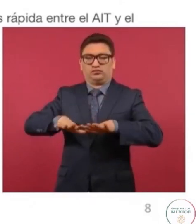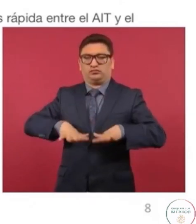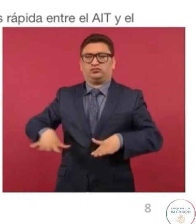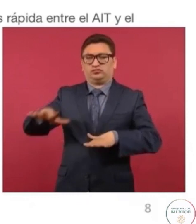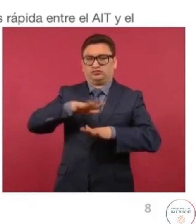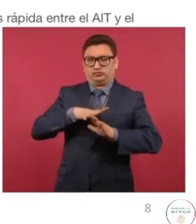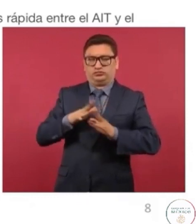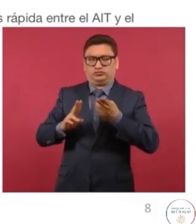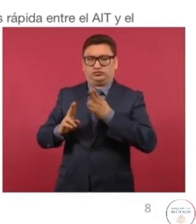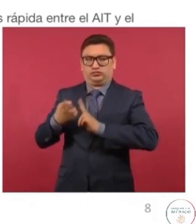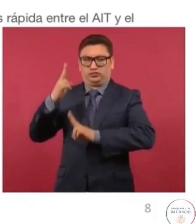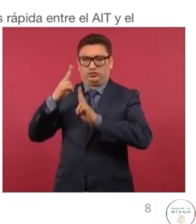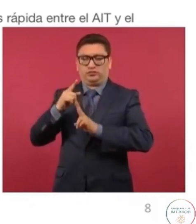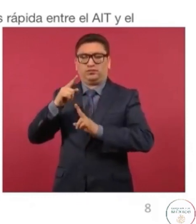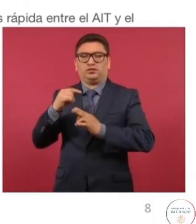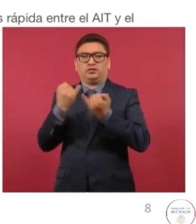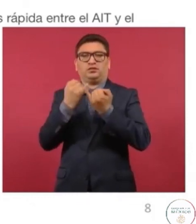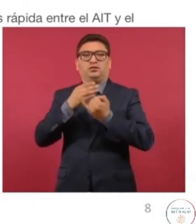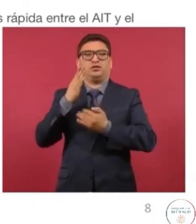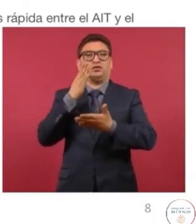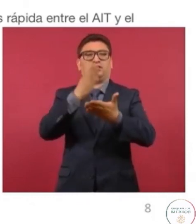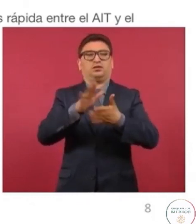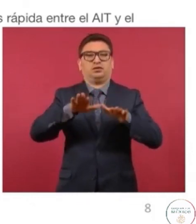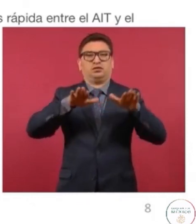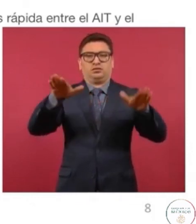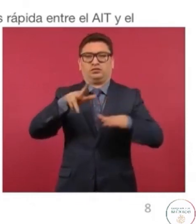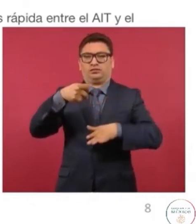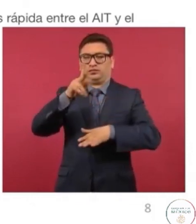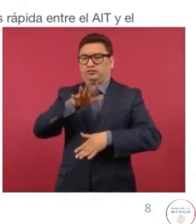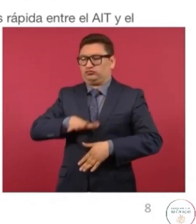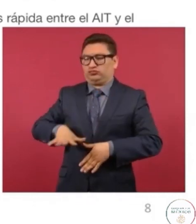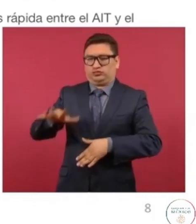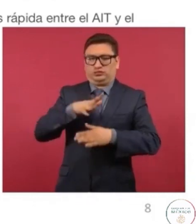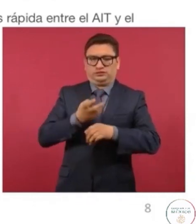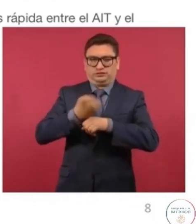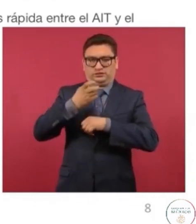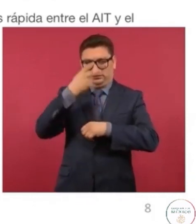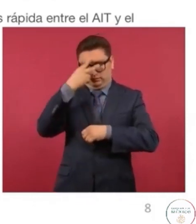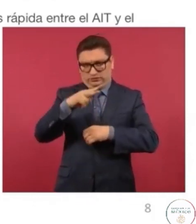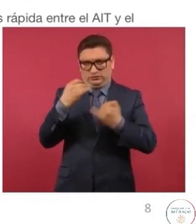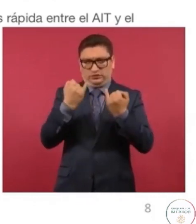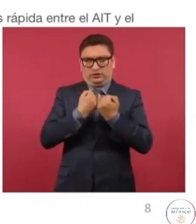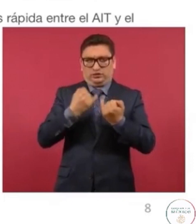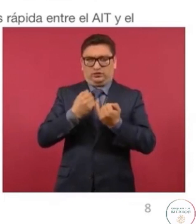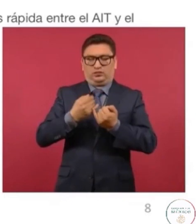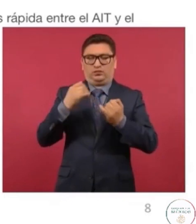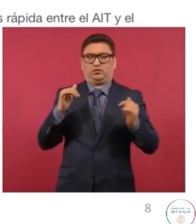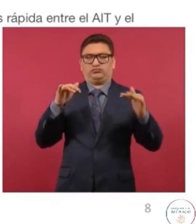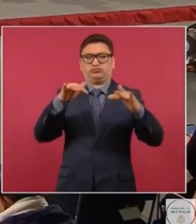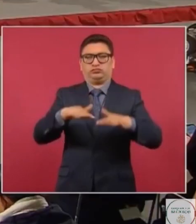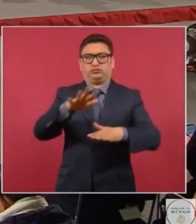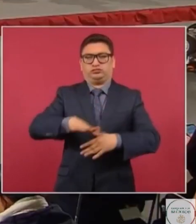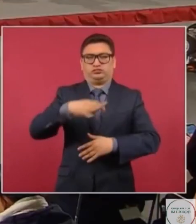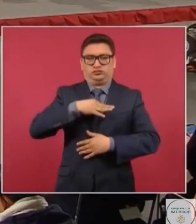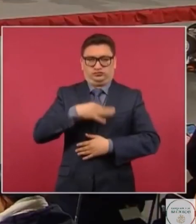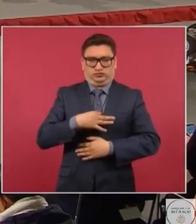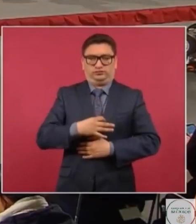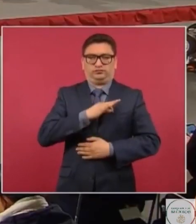le da una gran oportunidad de crecimiento, desarrollo a lo que es el Valle de México hacia la zona del Valle de Toluca.